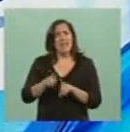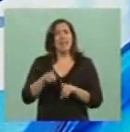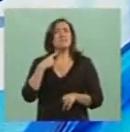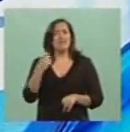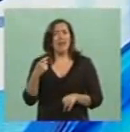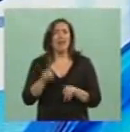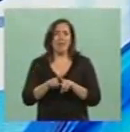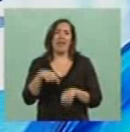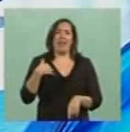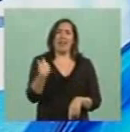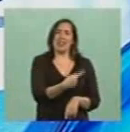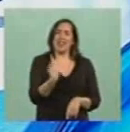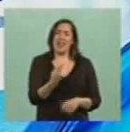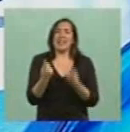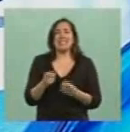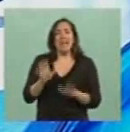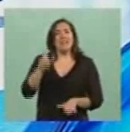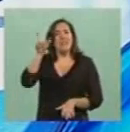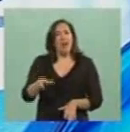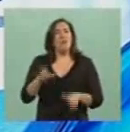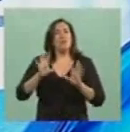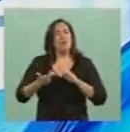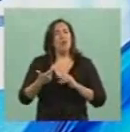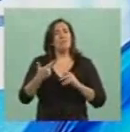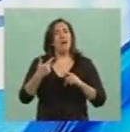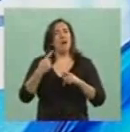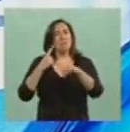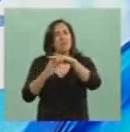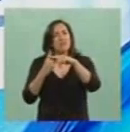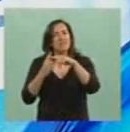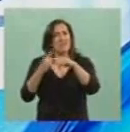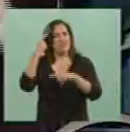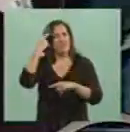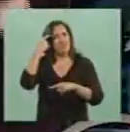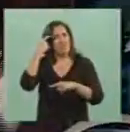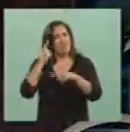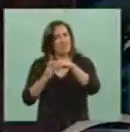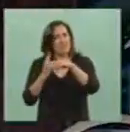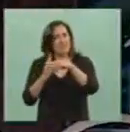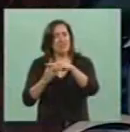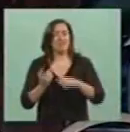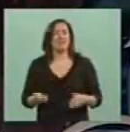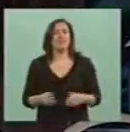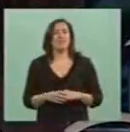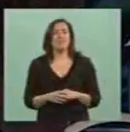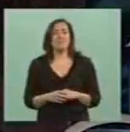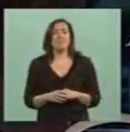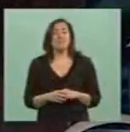necesitamos más los argentinos. Una muy buena onda, muy buena onda. Pero